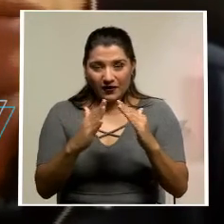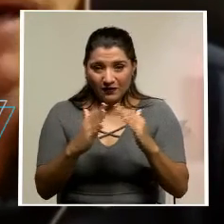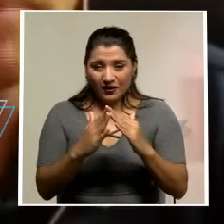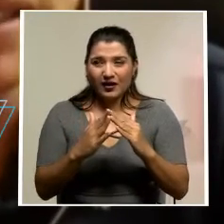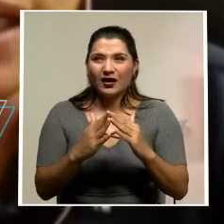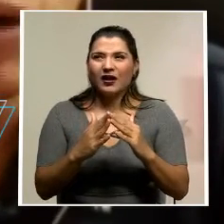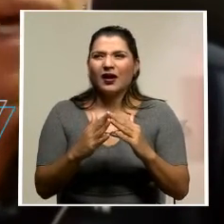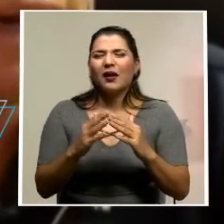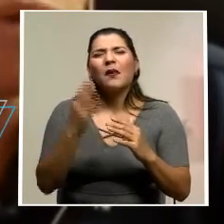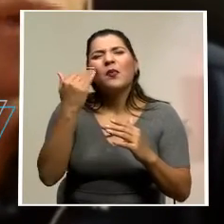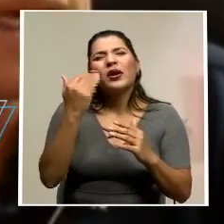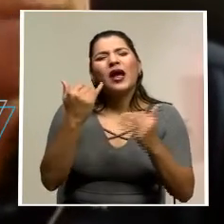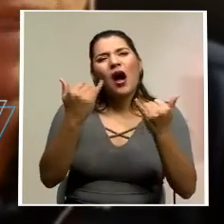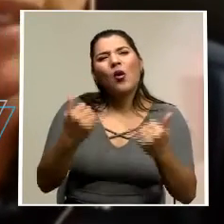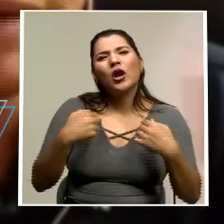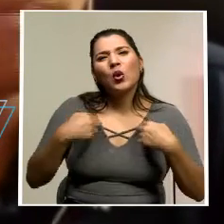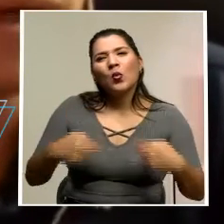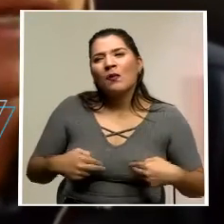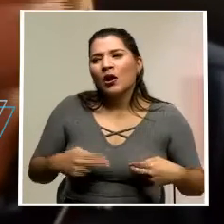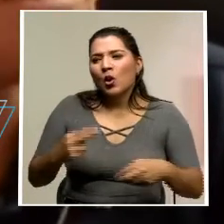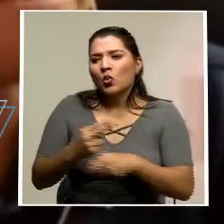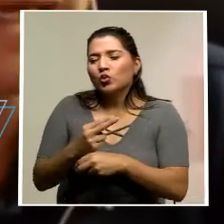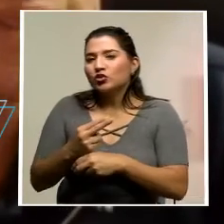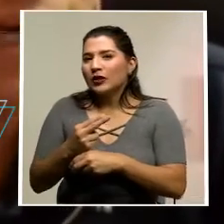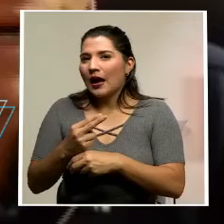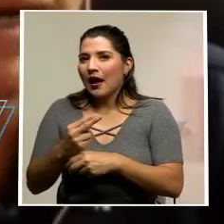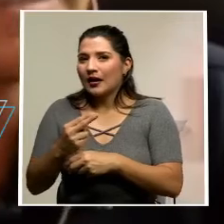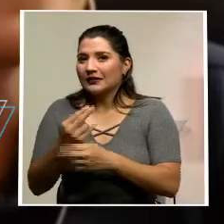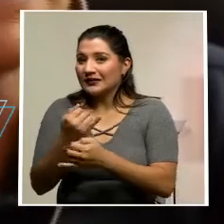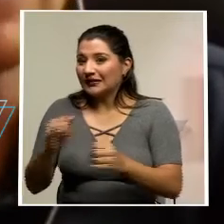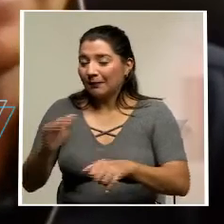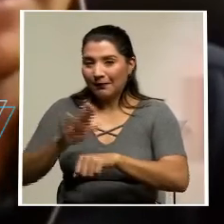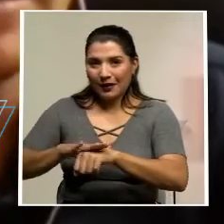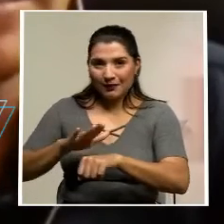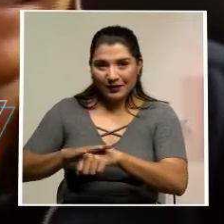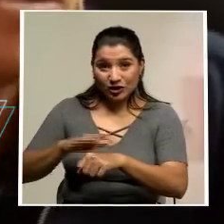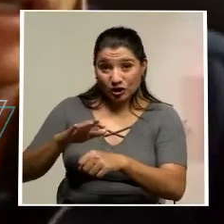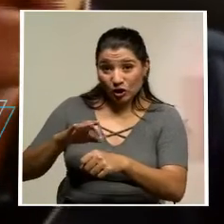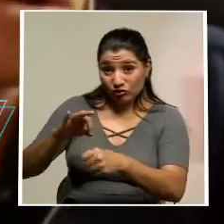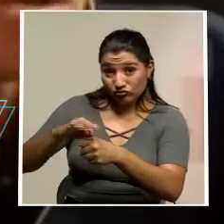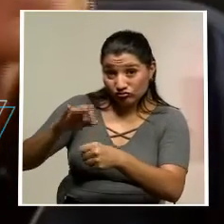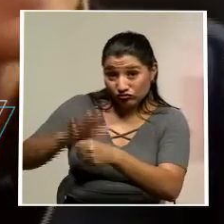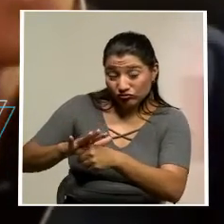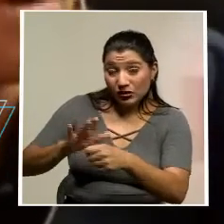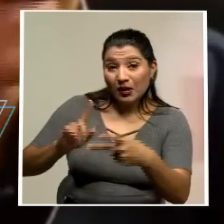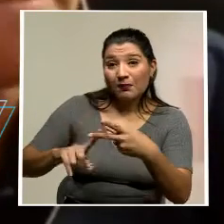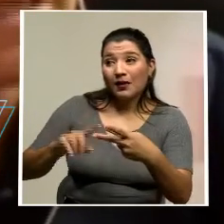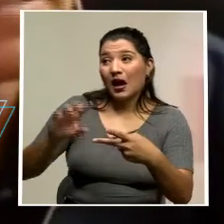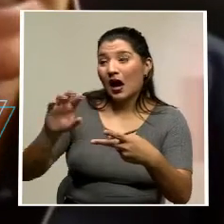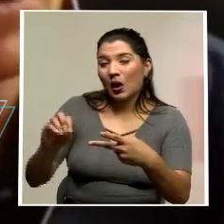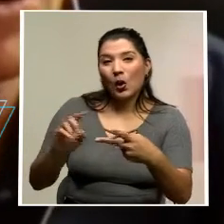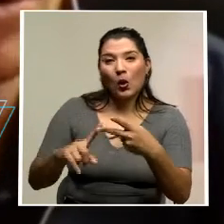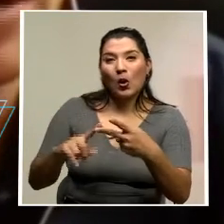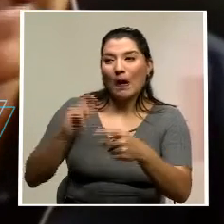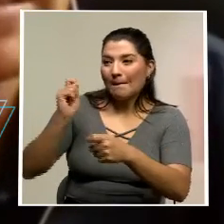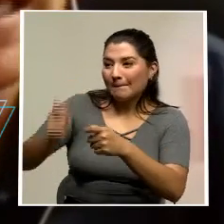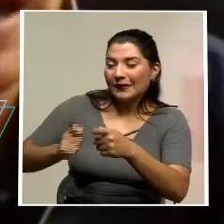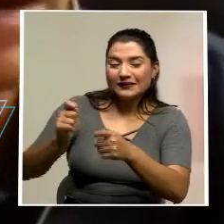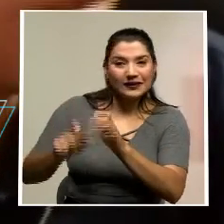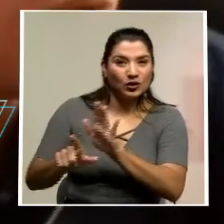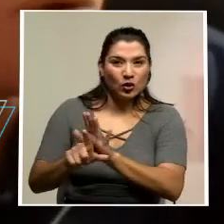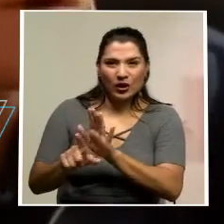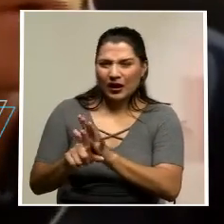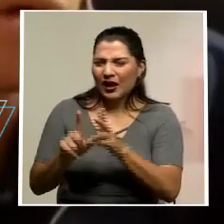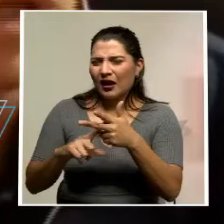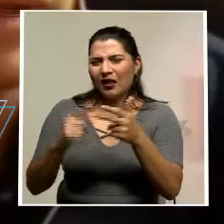como la pesca o la captura del pez sierra, por ejemplo, para extraerle la sierra, y son cosas que todavía pasan y uno,